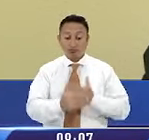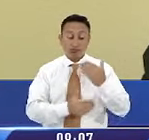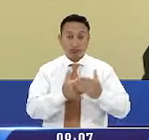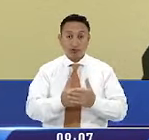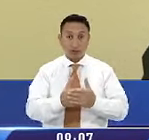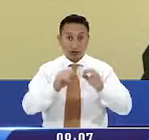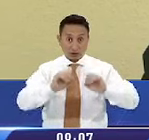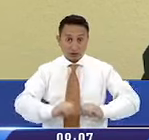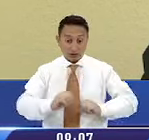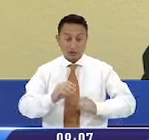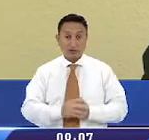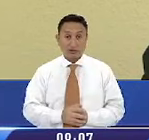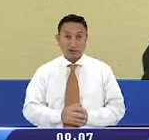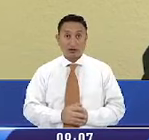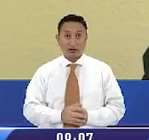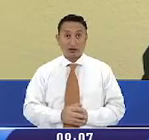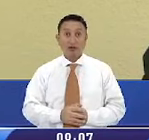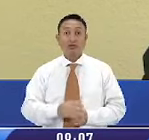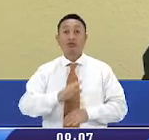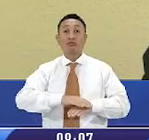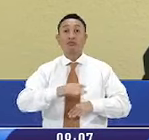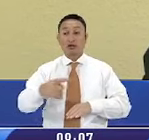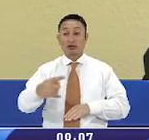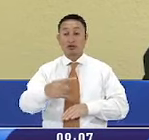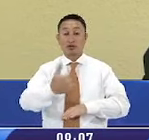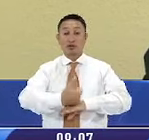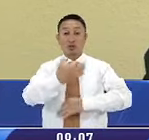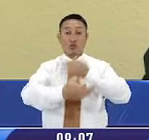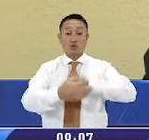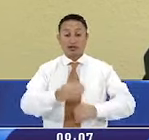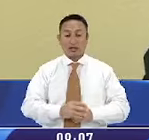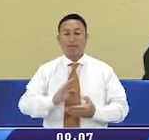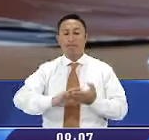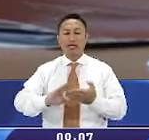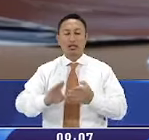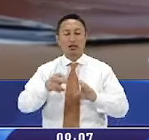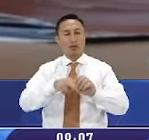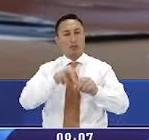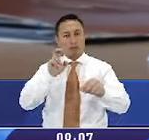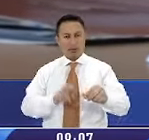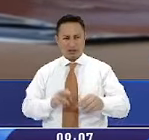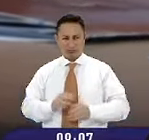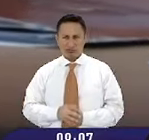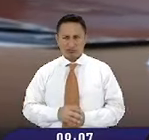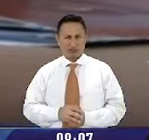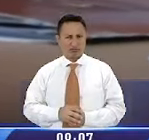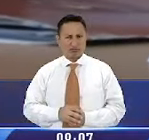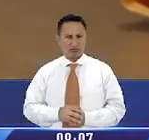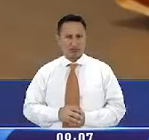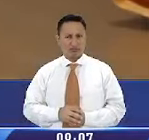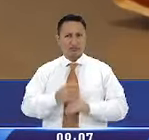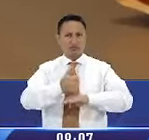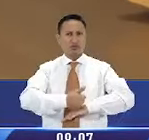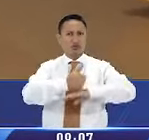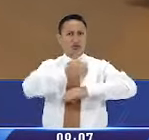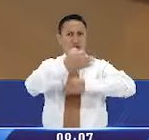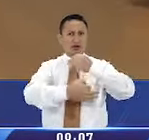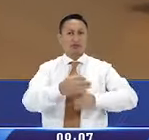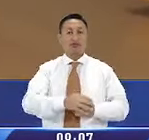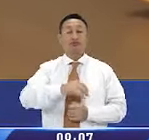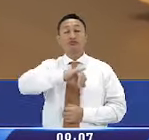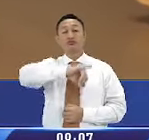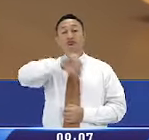una causal para que un juez se excuse de conocer un proceso. Una vez que el conjuez de la Corte Nacional, Julio